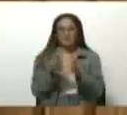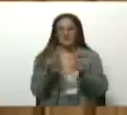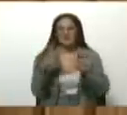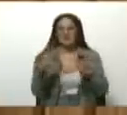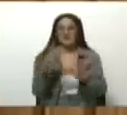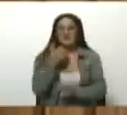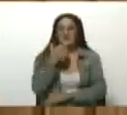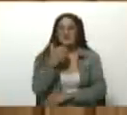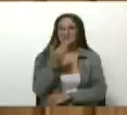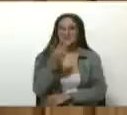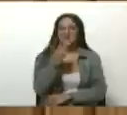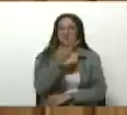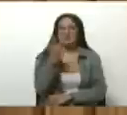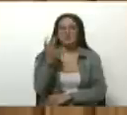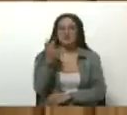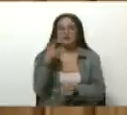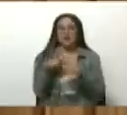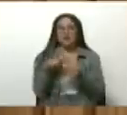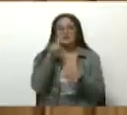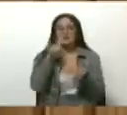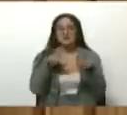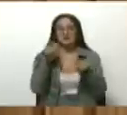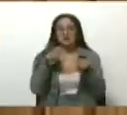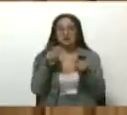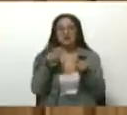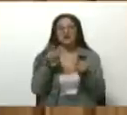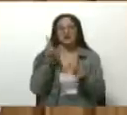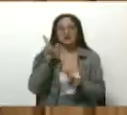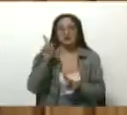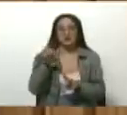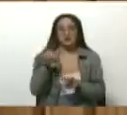casi 200 exfuncionarios